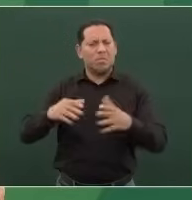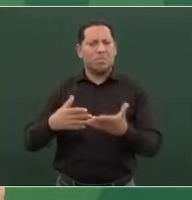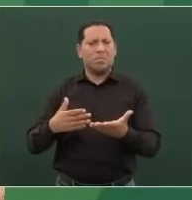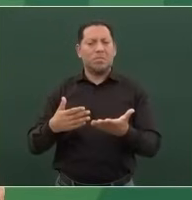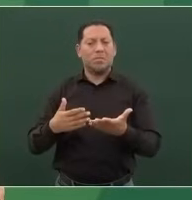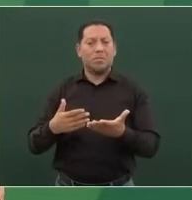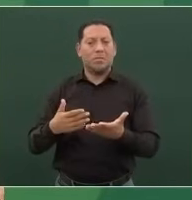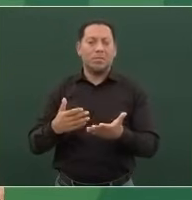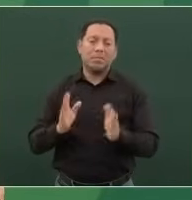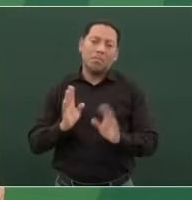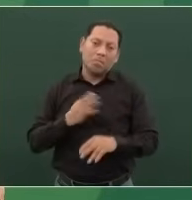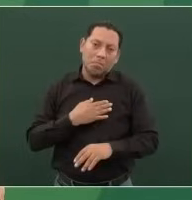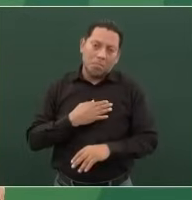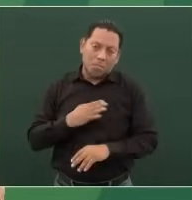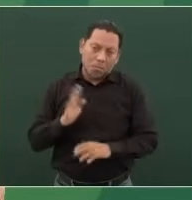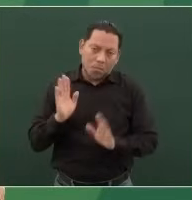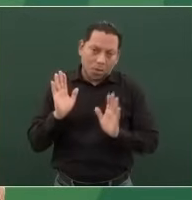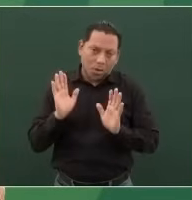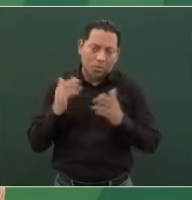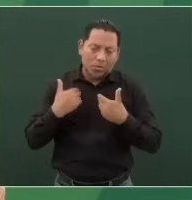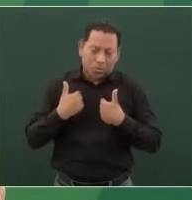Bueno, yo